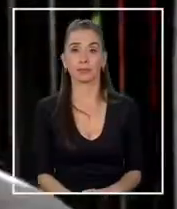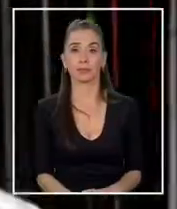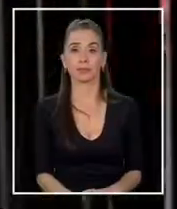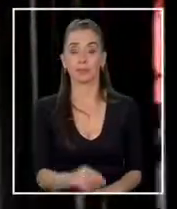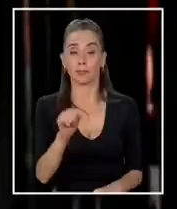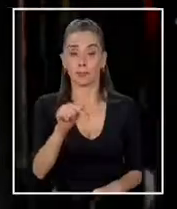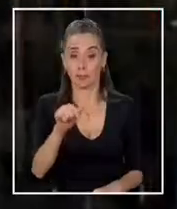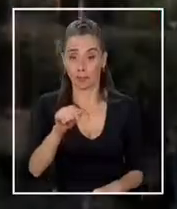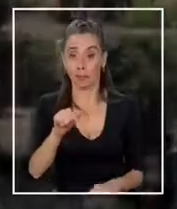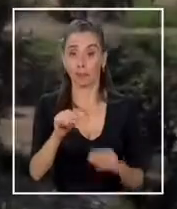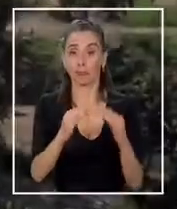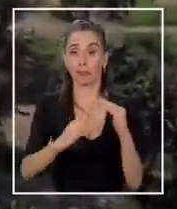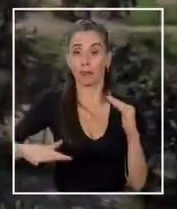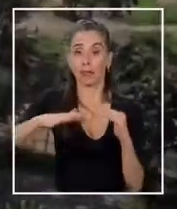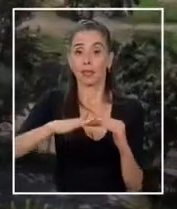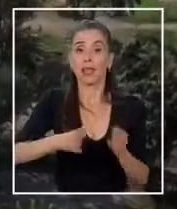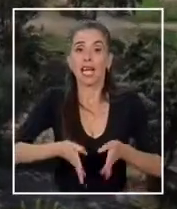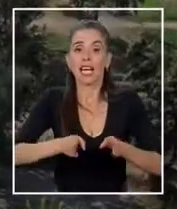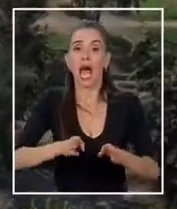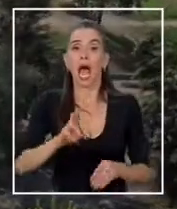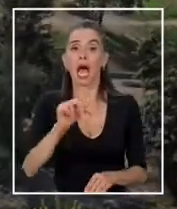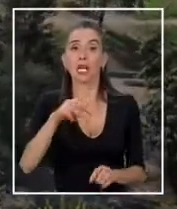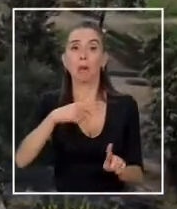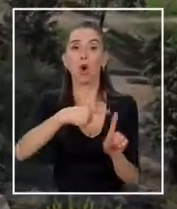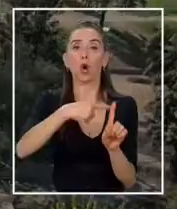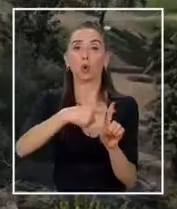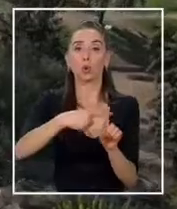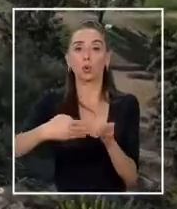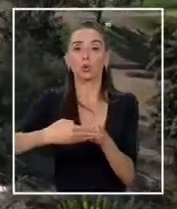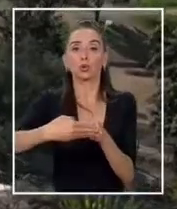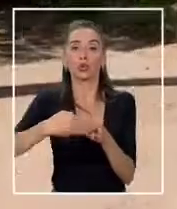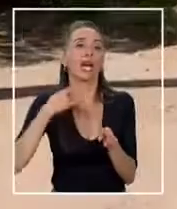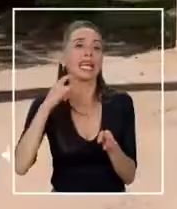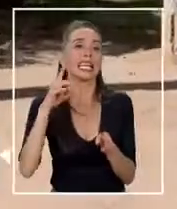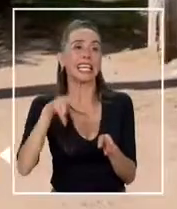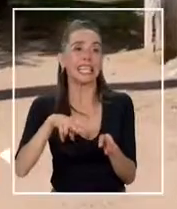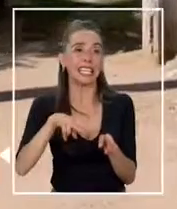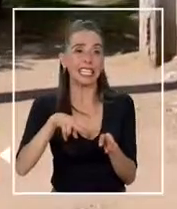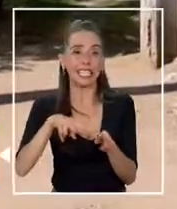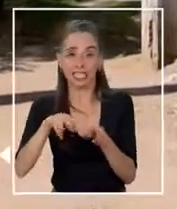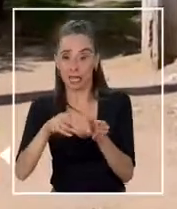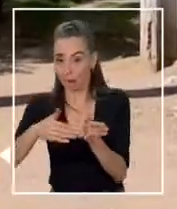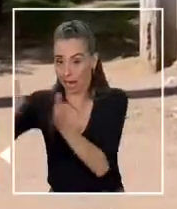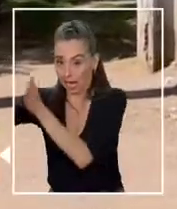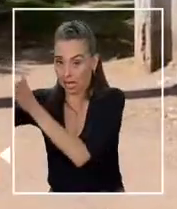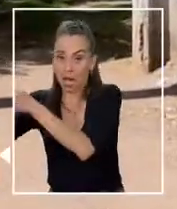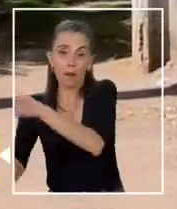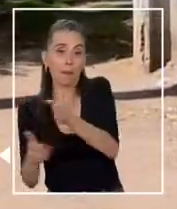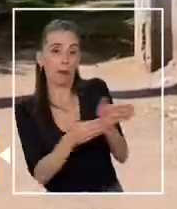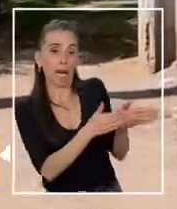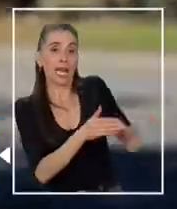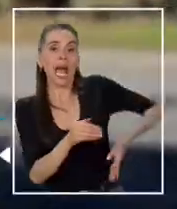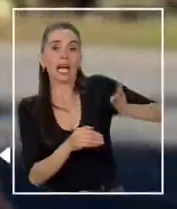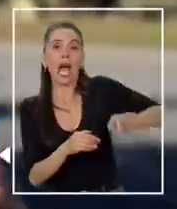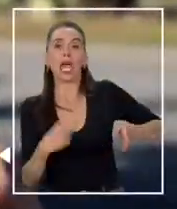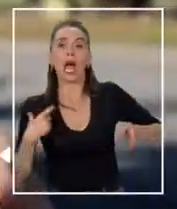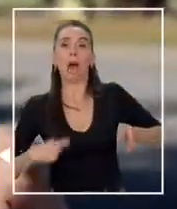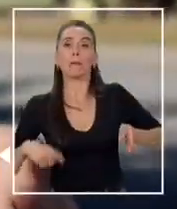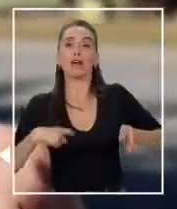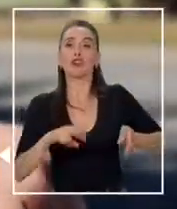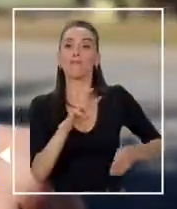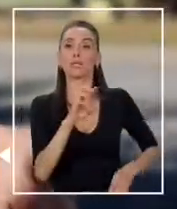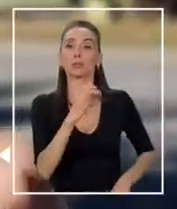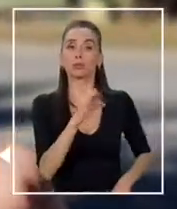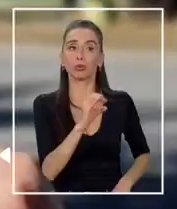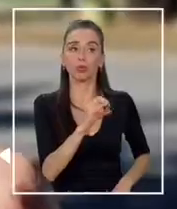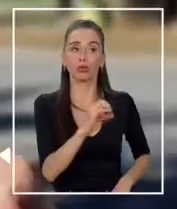Este es el sector de Ramón Cruz con Quilín. Y para este otro sector está Vespucio.